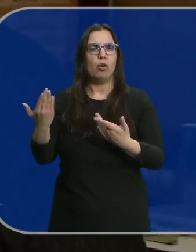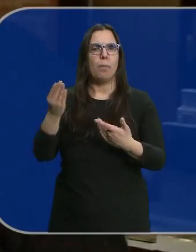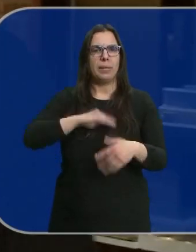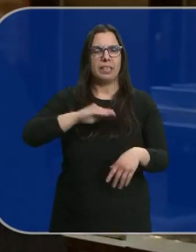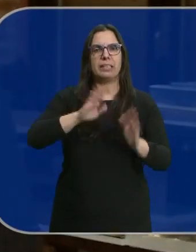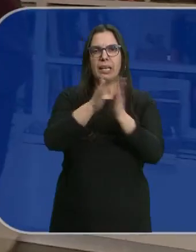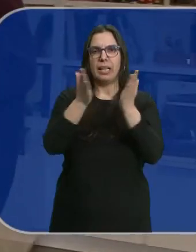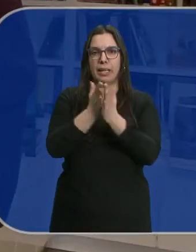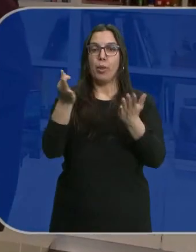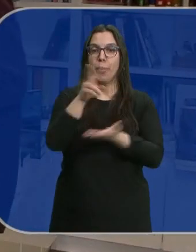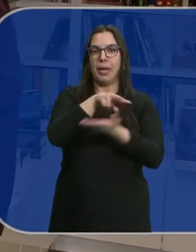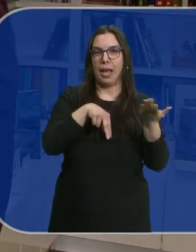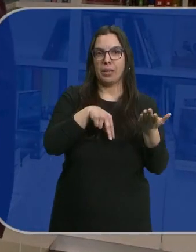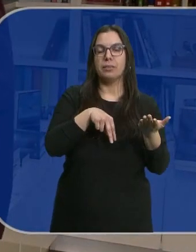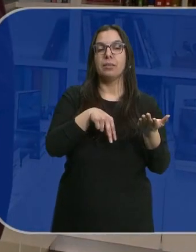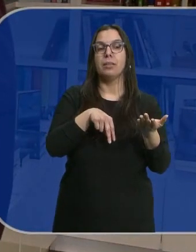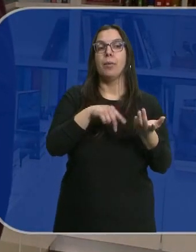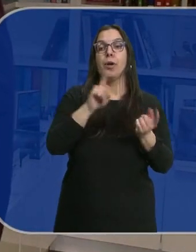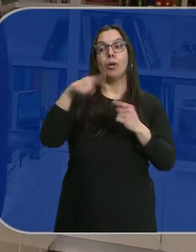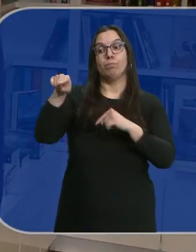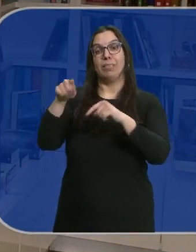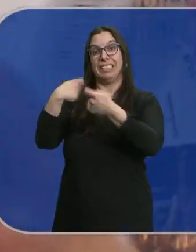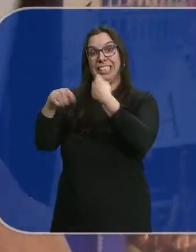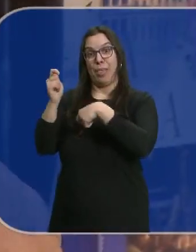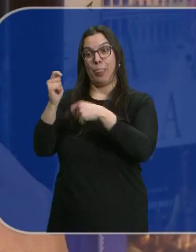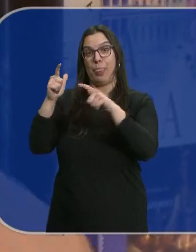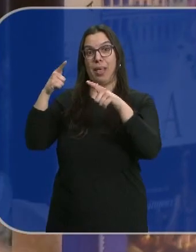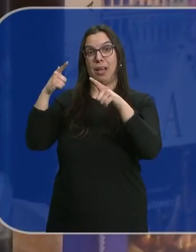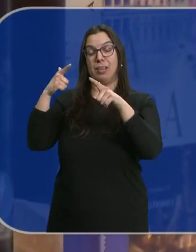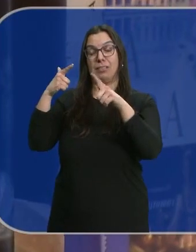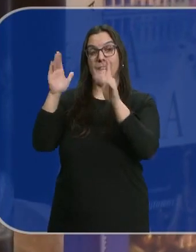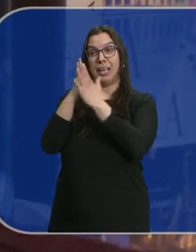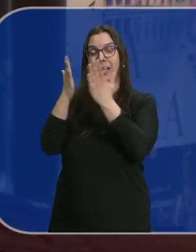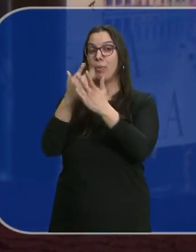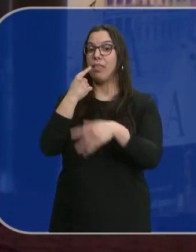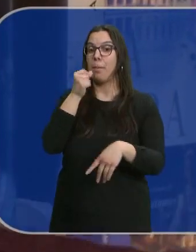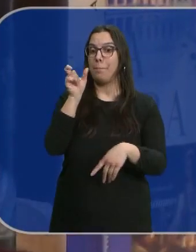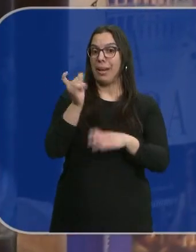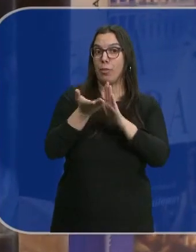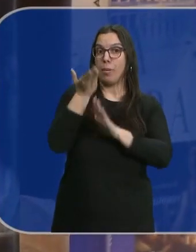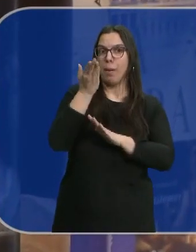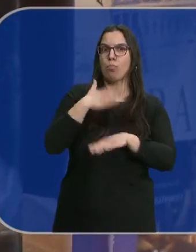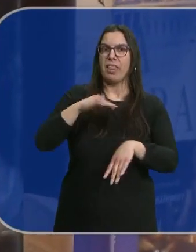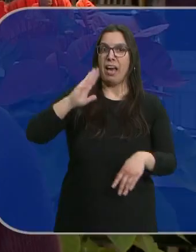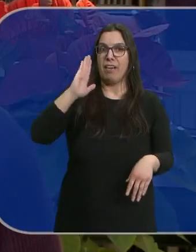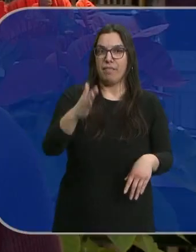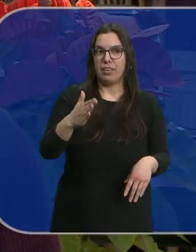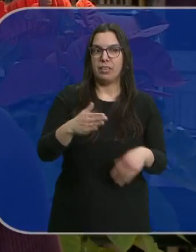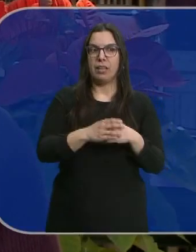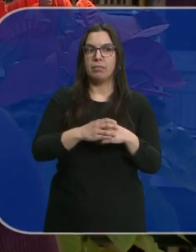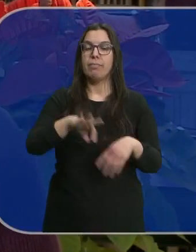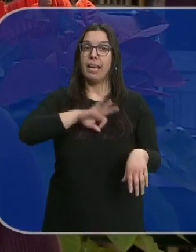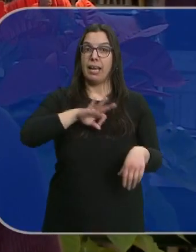libros y tiene que leer. Pero desde las librerías temen que la subida incipiente de los precios pueda perjudicar sus ventas. A